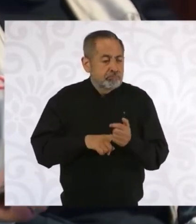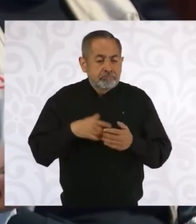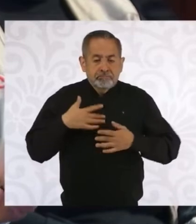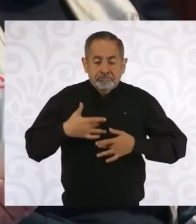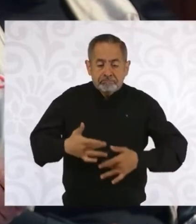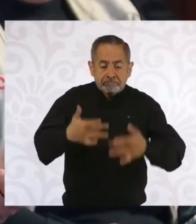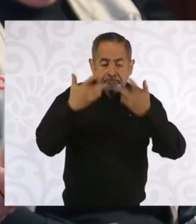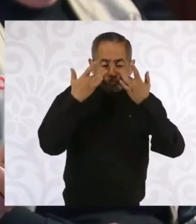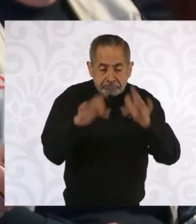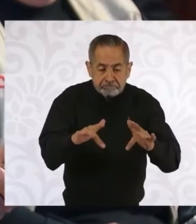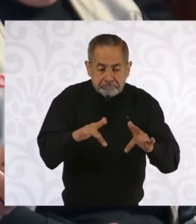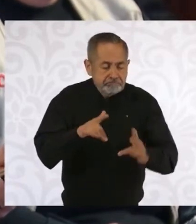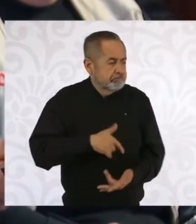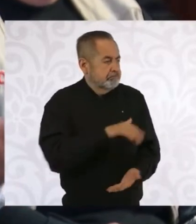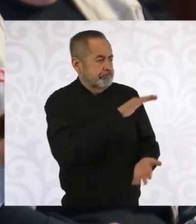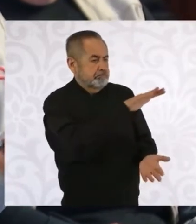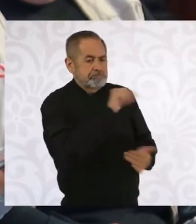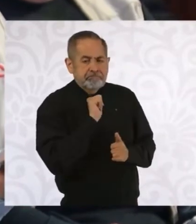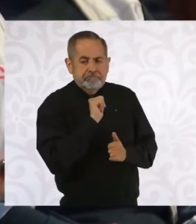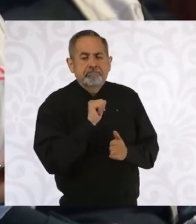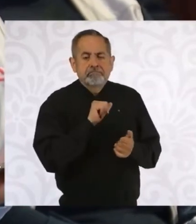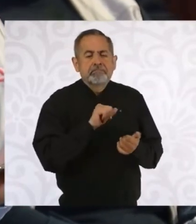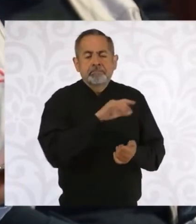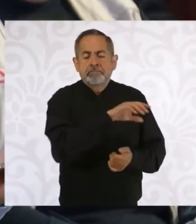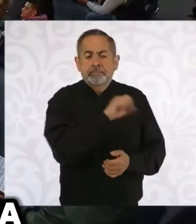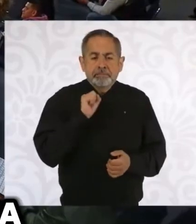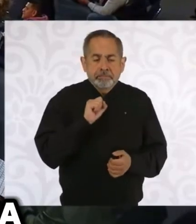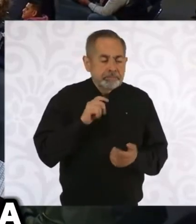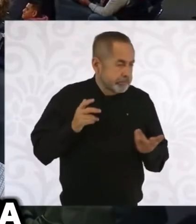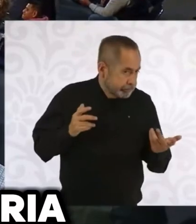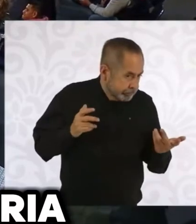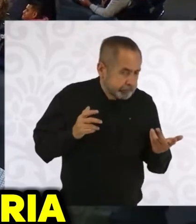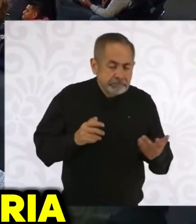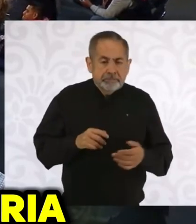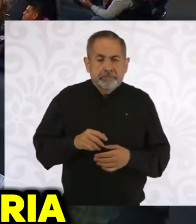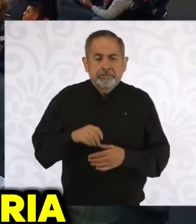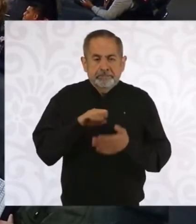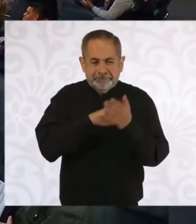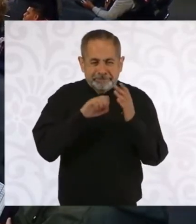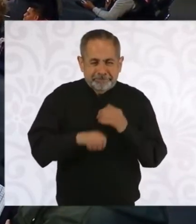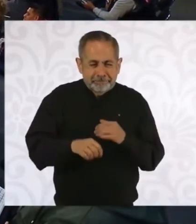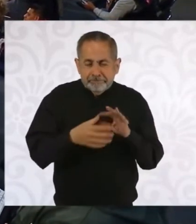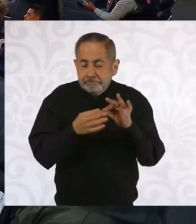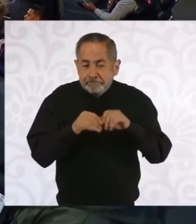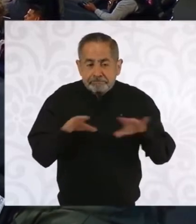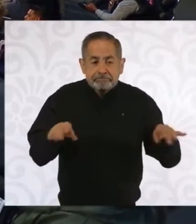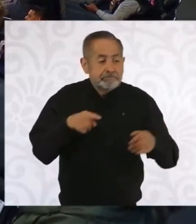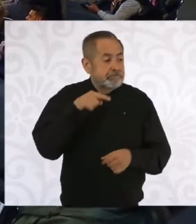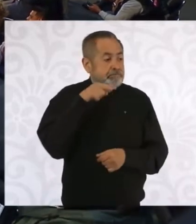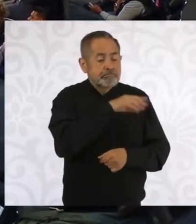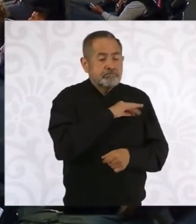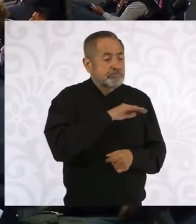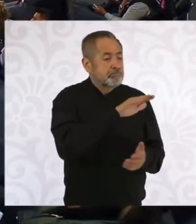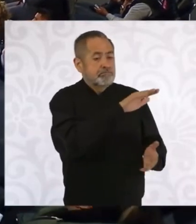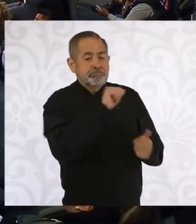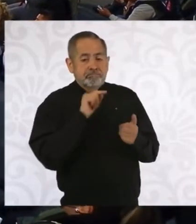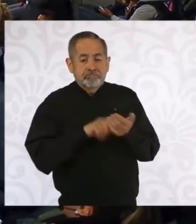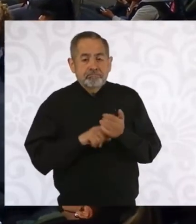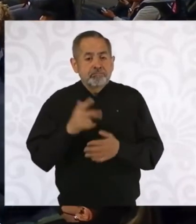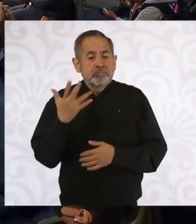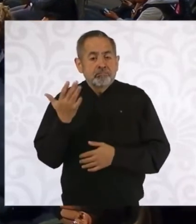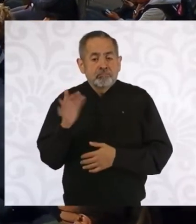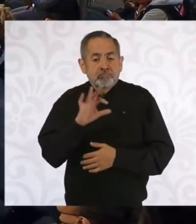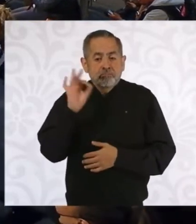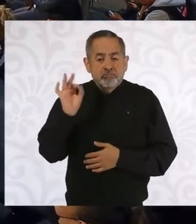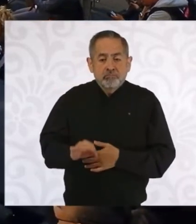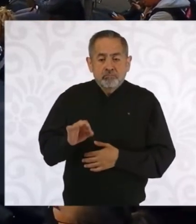renunciara o dejara de pertenecer al Poder Judicial, y se da a conocer que de manera extraordinaria le podían retirar hasta el 50%